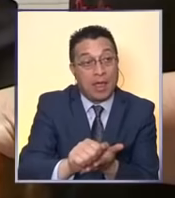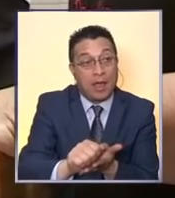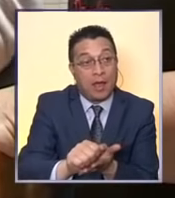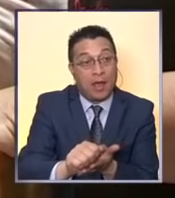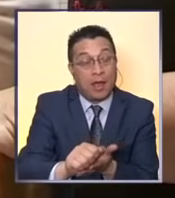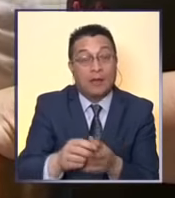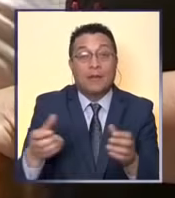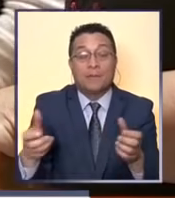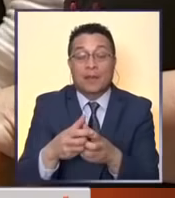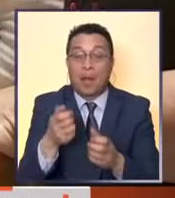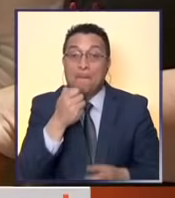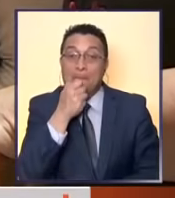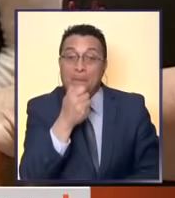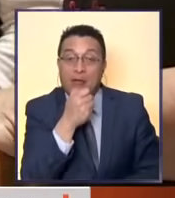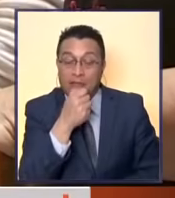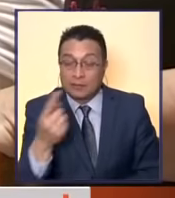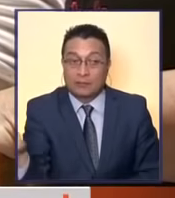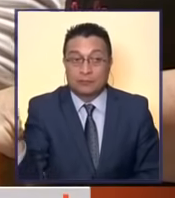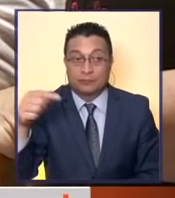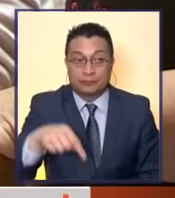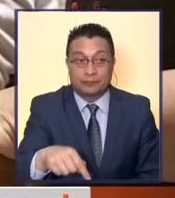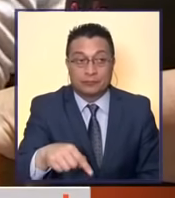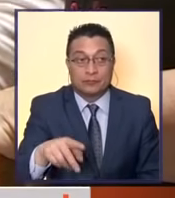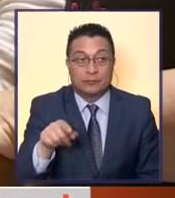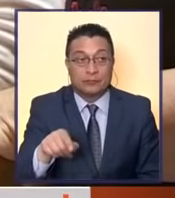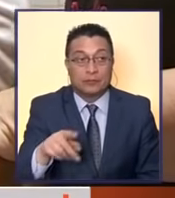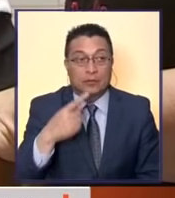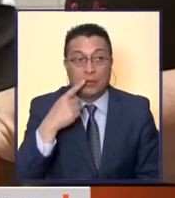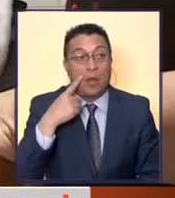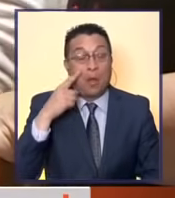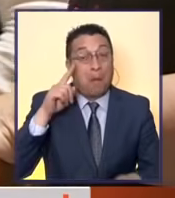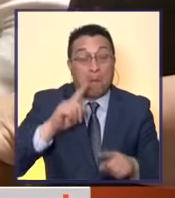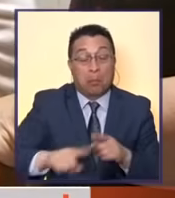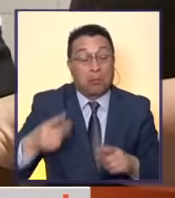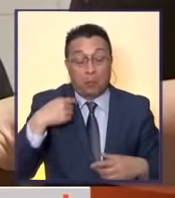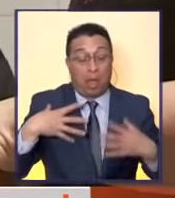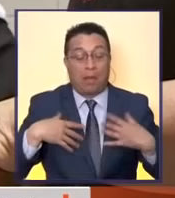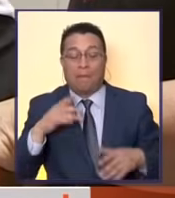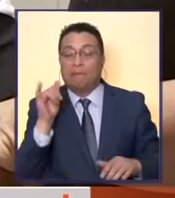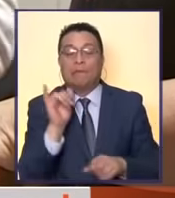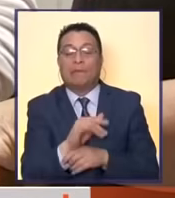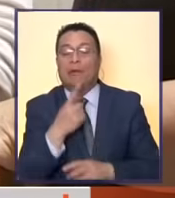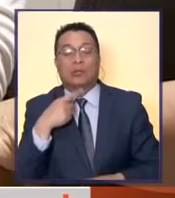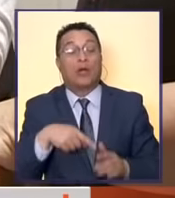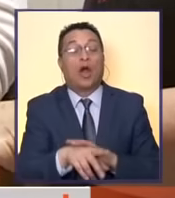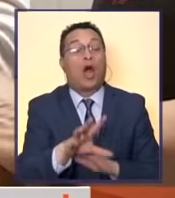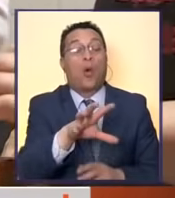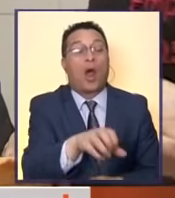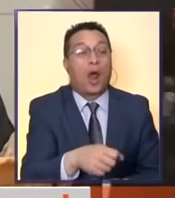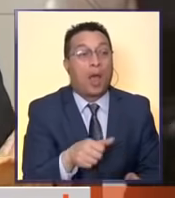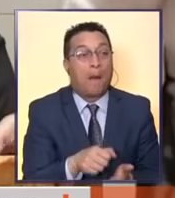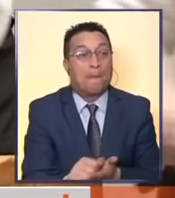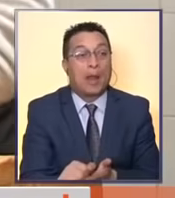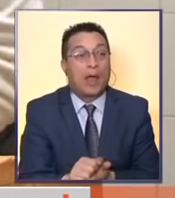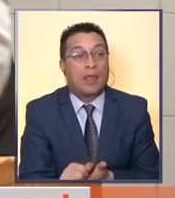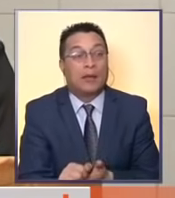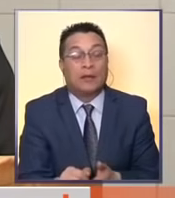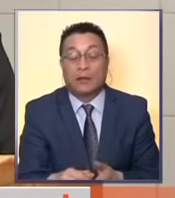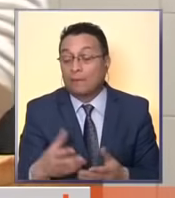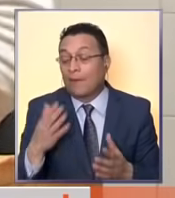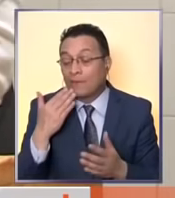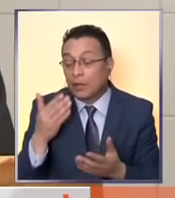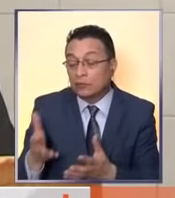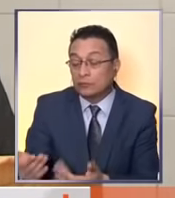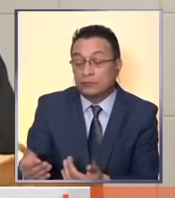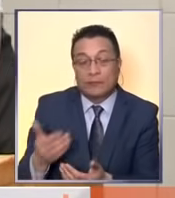de cronistas. Y ellos vienen incógnitas a buscar las empanadas. ¿Este pañito blanco dónde está?